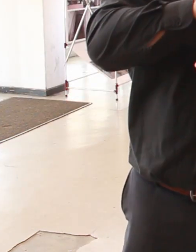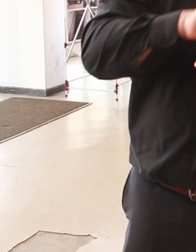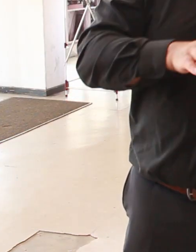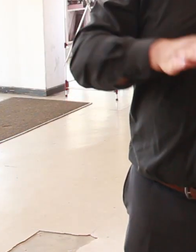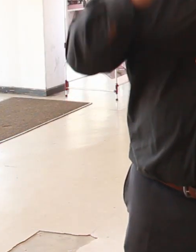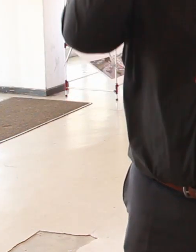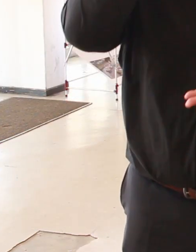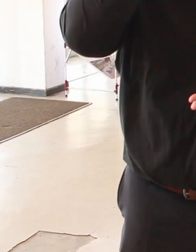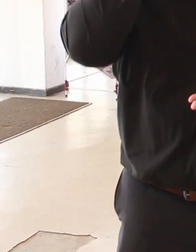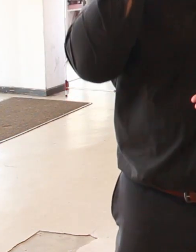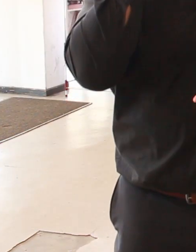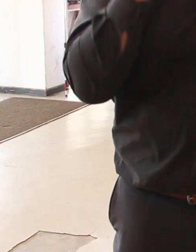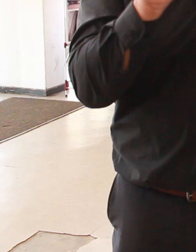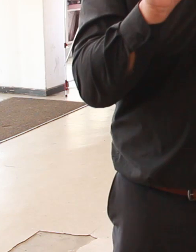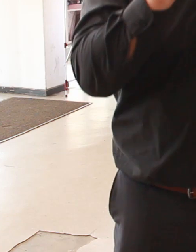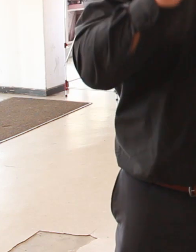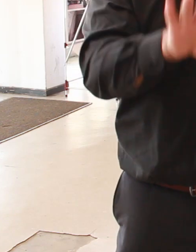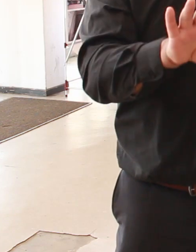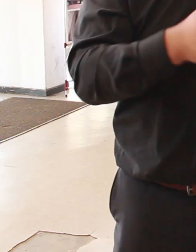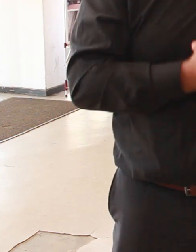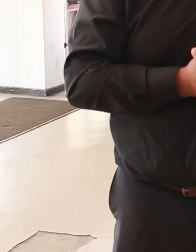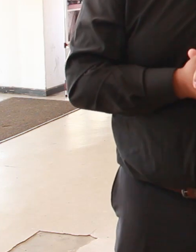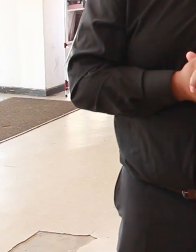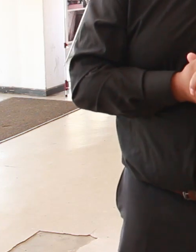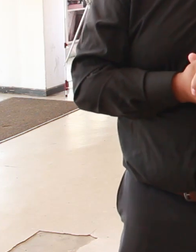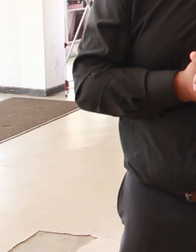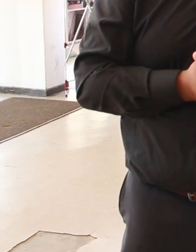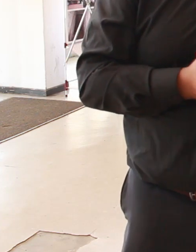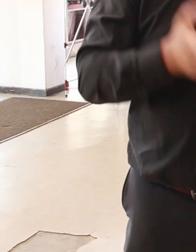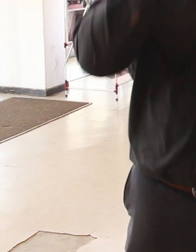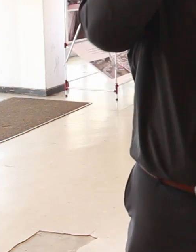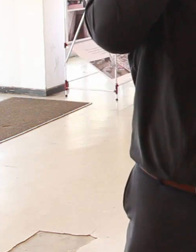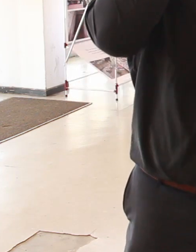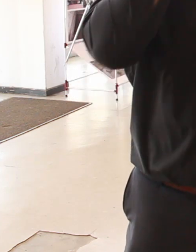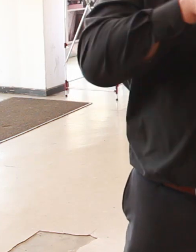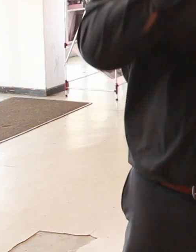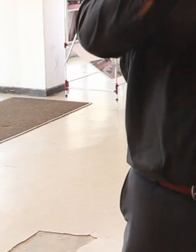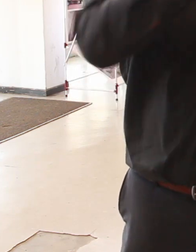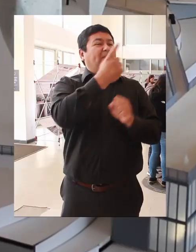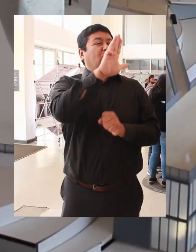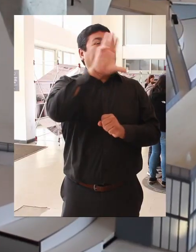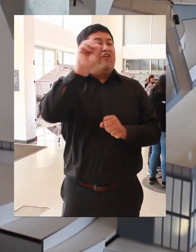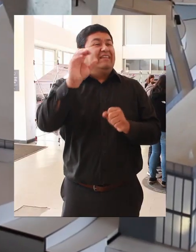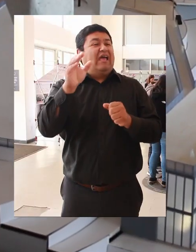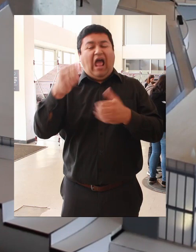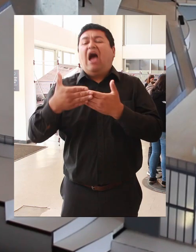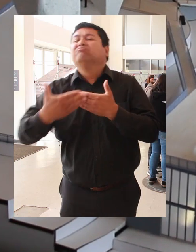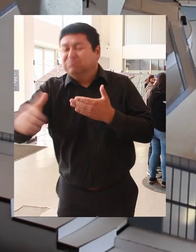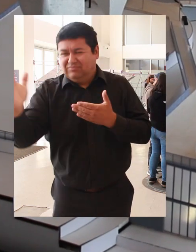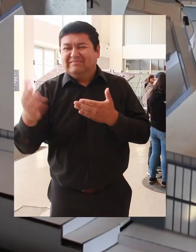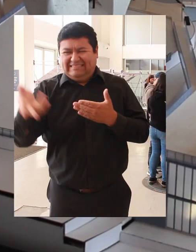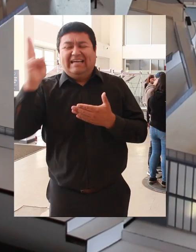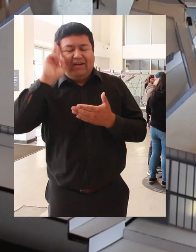la memoria, pero la memoria del 90 para acá. Ya todos los hechos que pasaron durante la